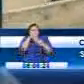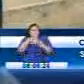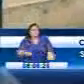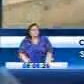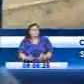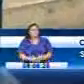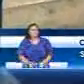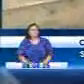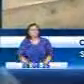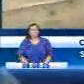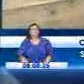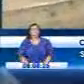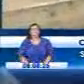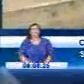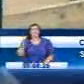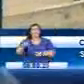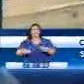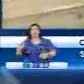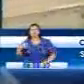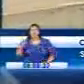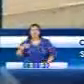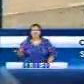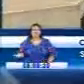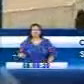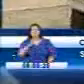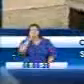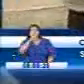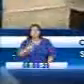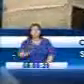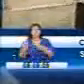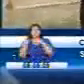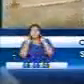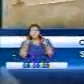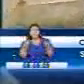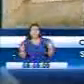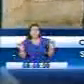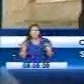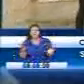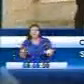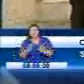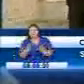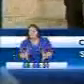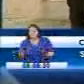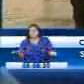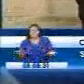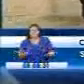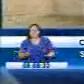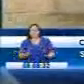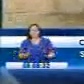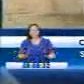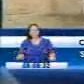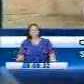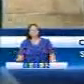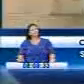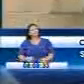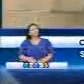primero que hacemos Es reclamar y de ahí cuando hacemos el reclamo lo primero que estamos diciendo es nadie hace